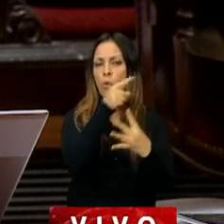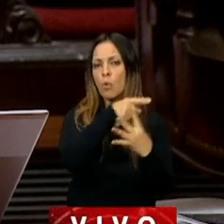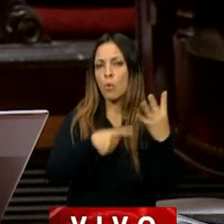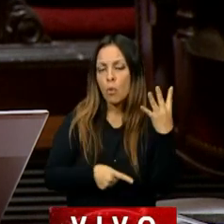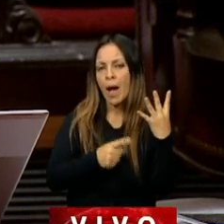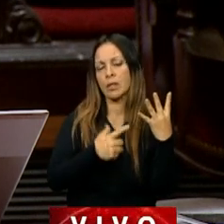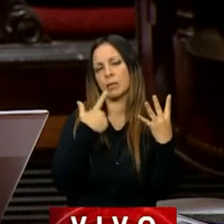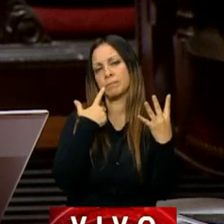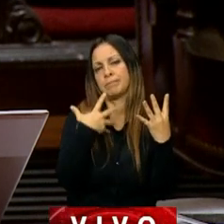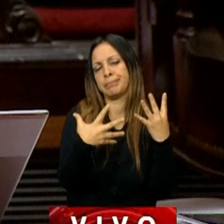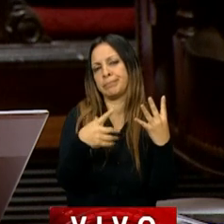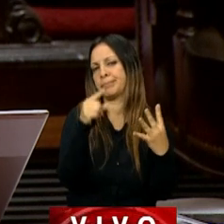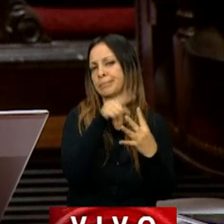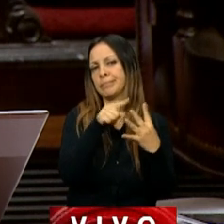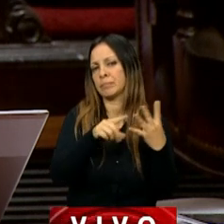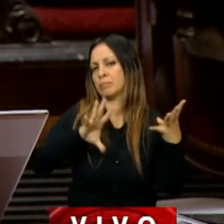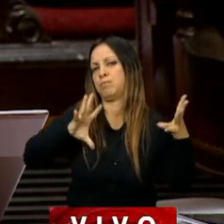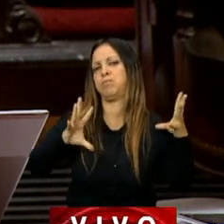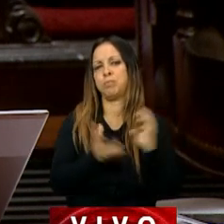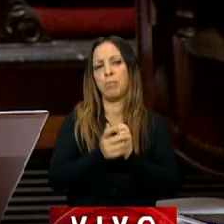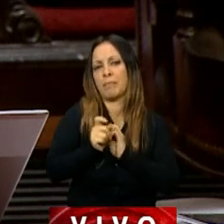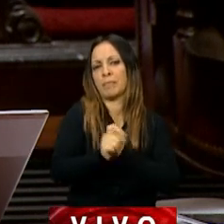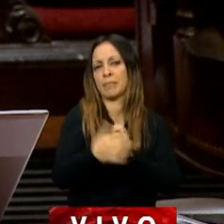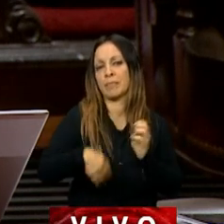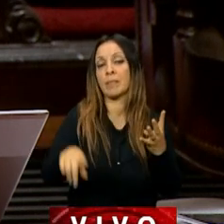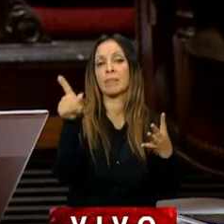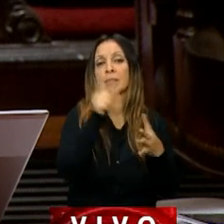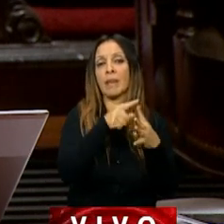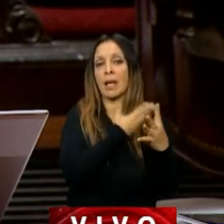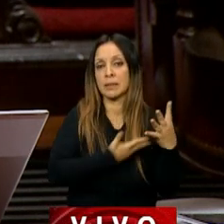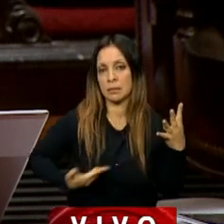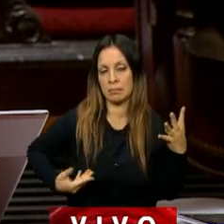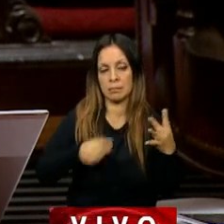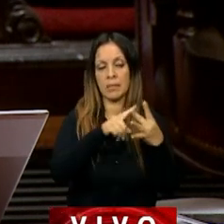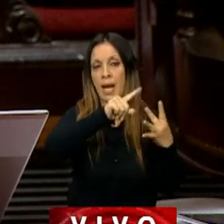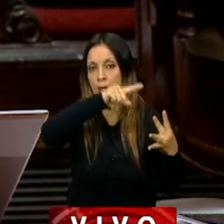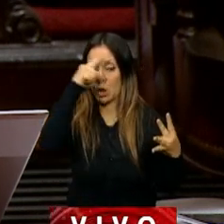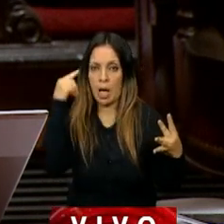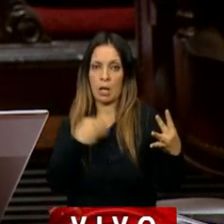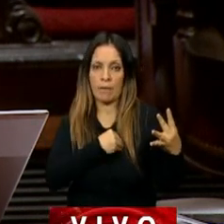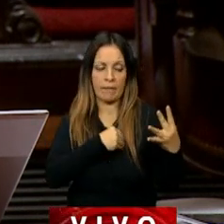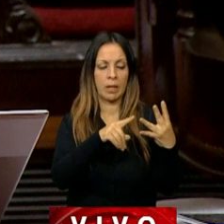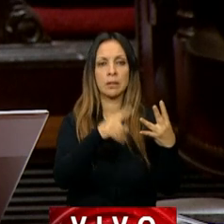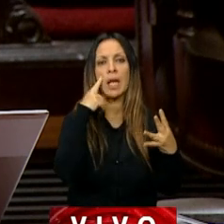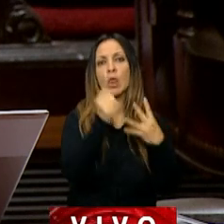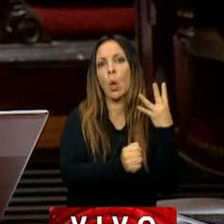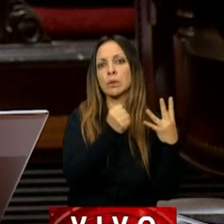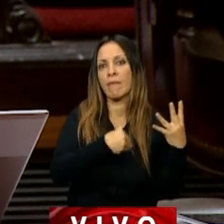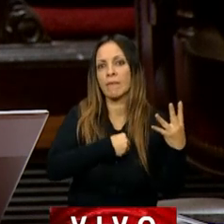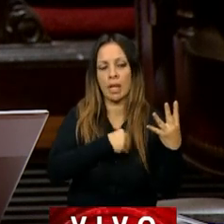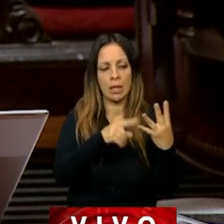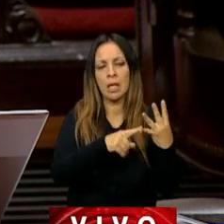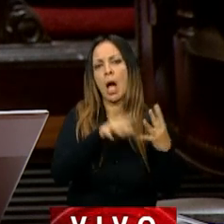jinetes del apocalipsis argentino. El estatismo, el nacionalismo, el industrialismo y